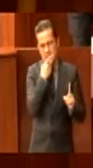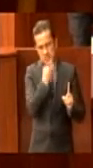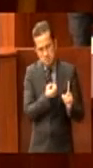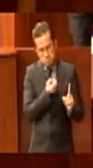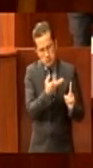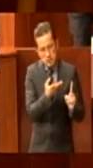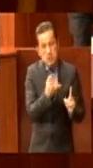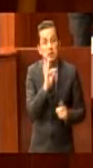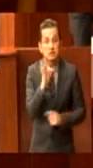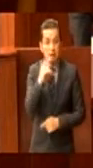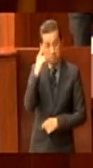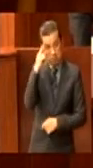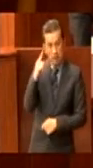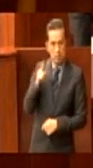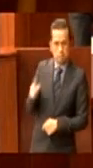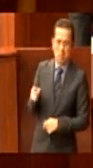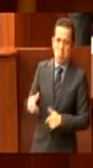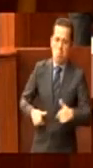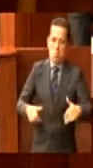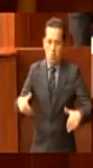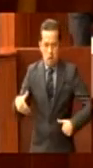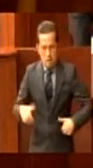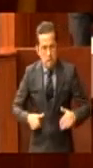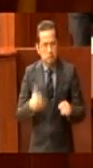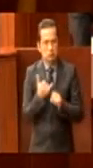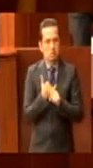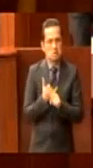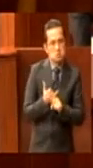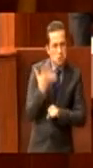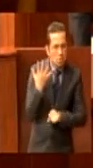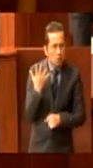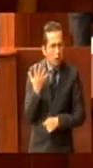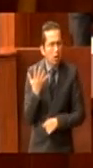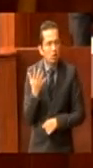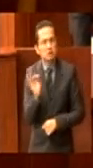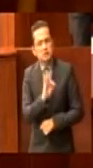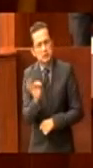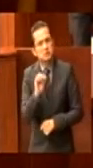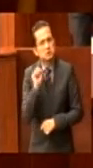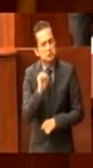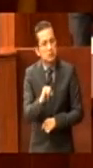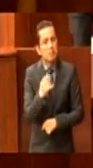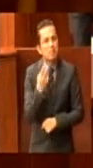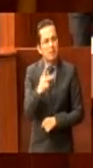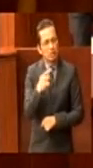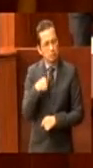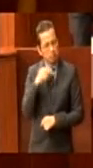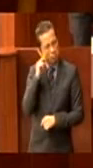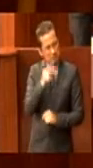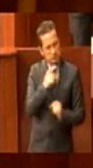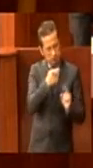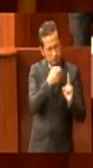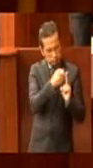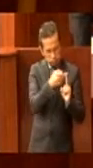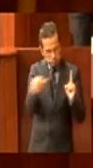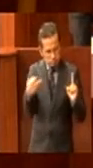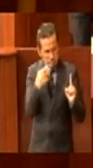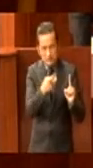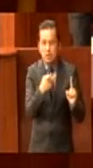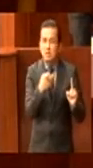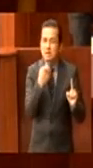molestas o incómodas lo cierto es que no visualizó que se realizarán